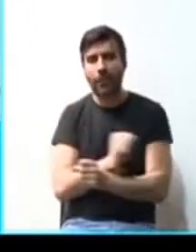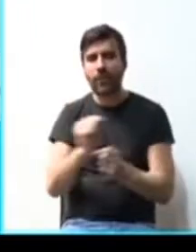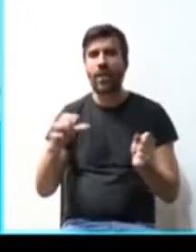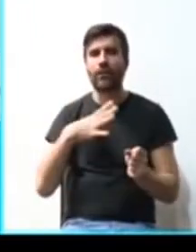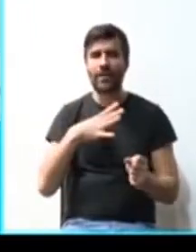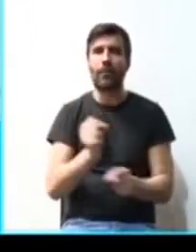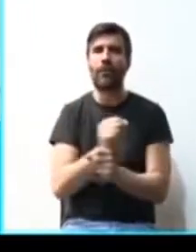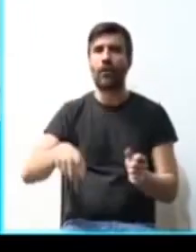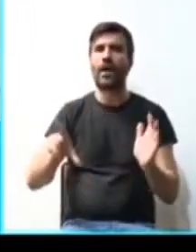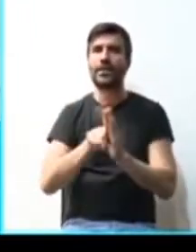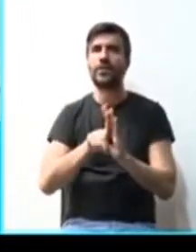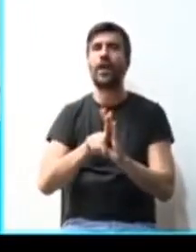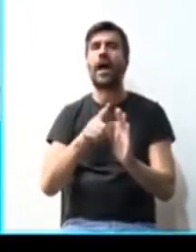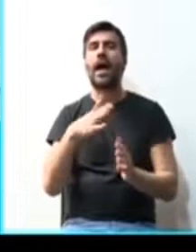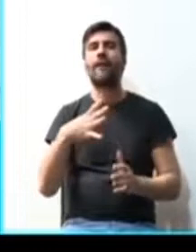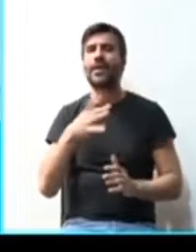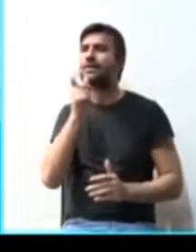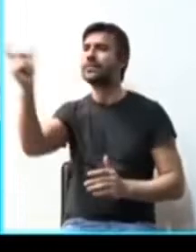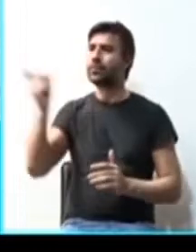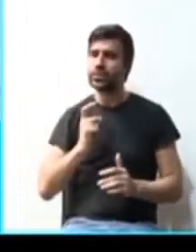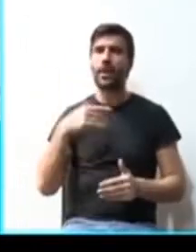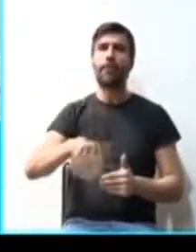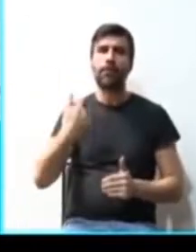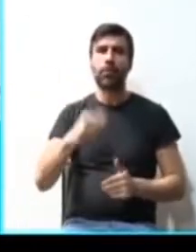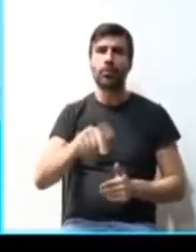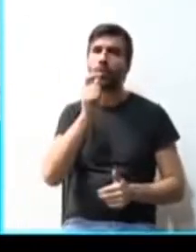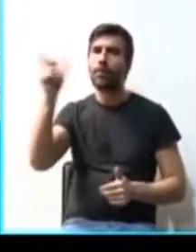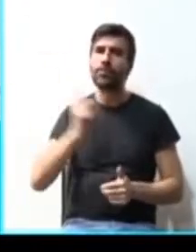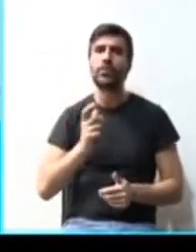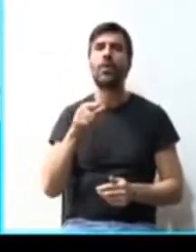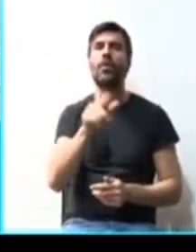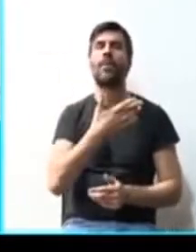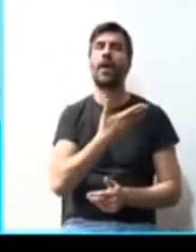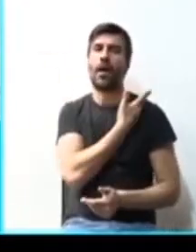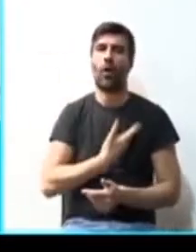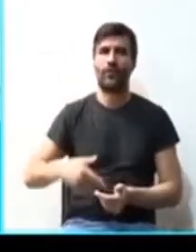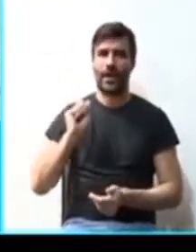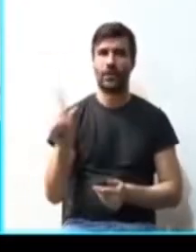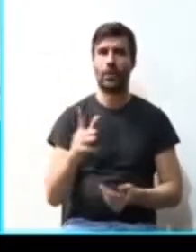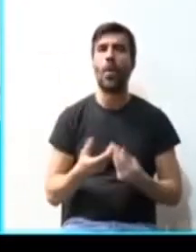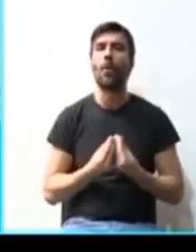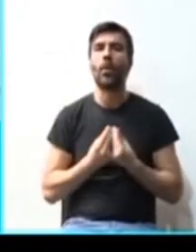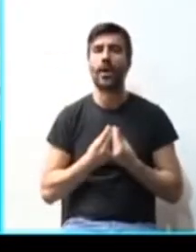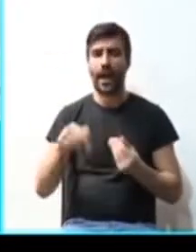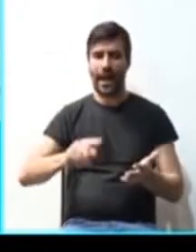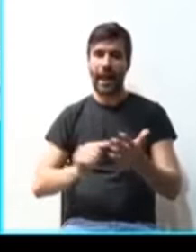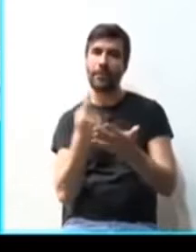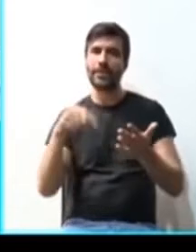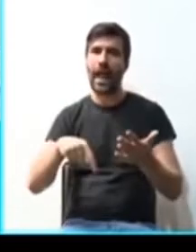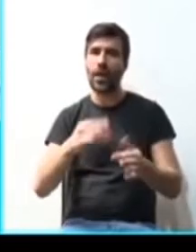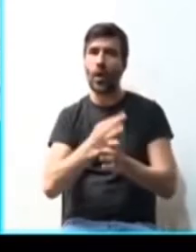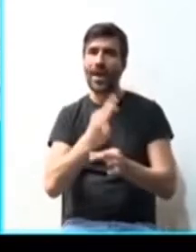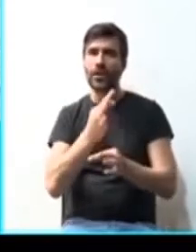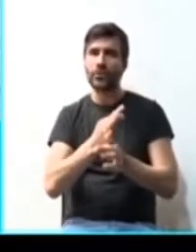respuesta pronta del Poder Ejecutivo. Porque de otro modo se estaría avalando que en colegios fundamentales de la ciudad tengamos